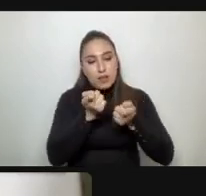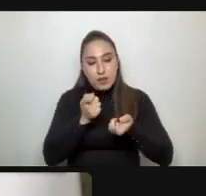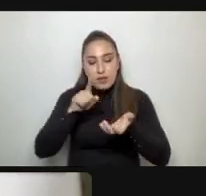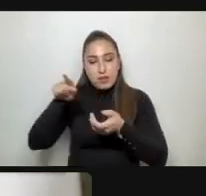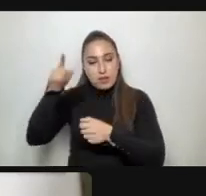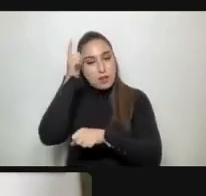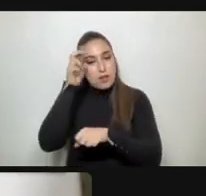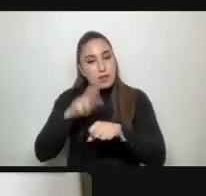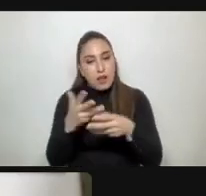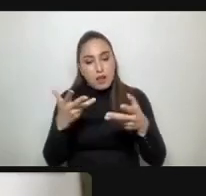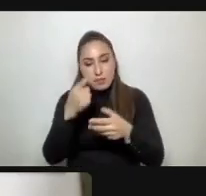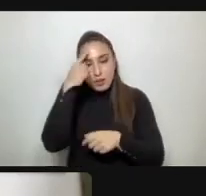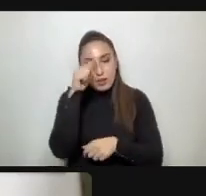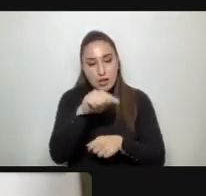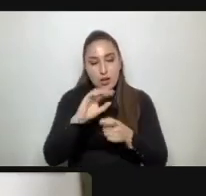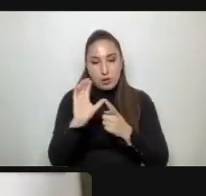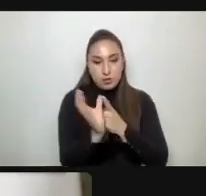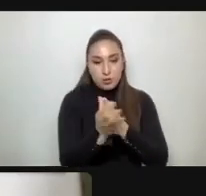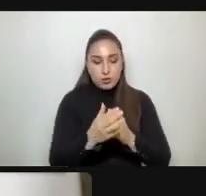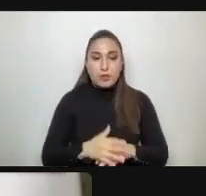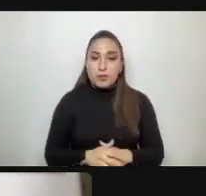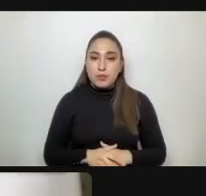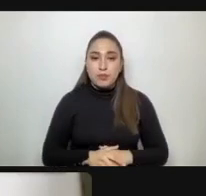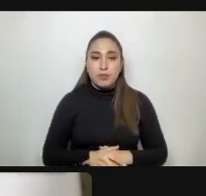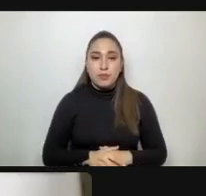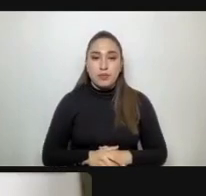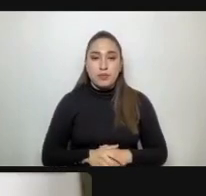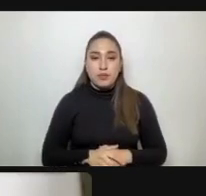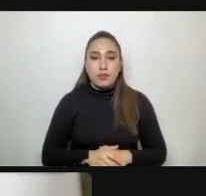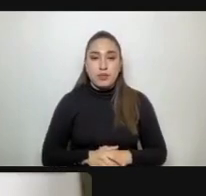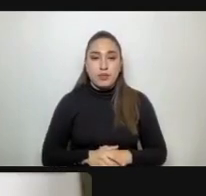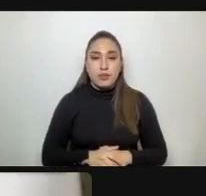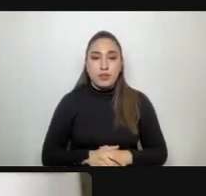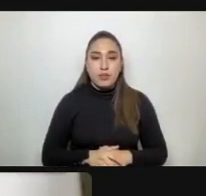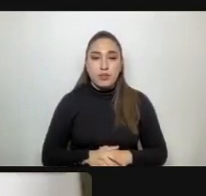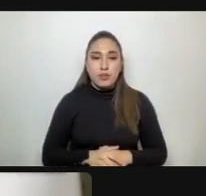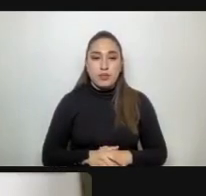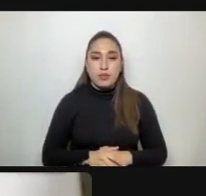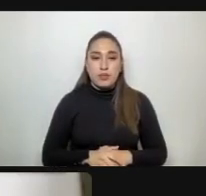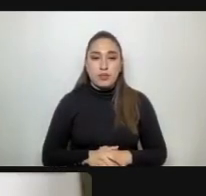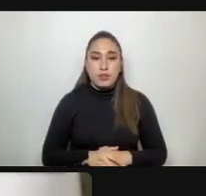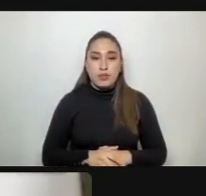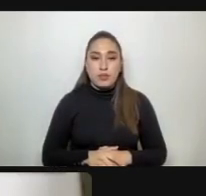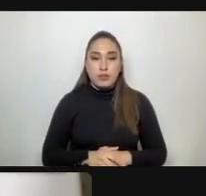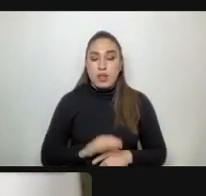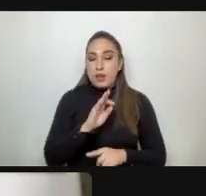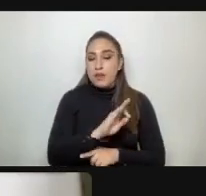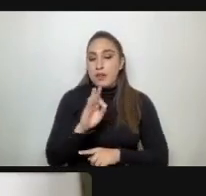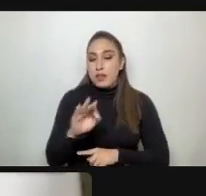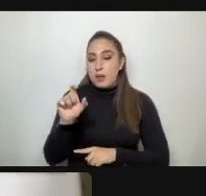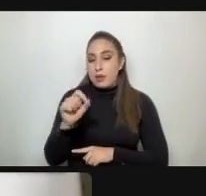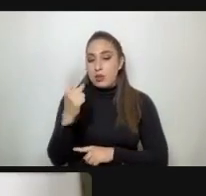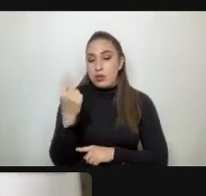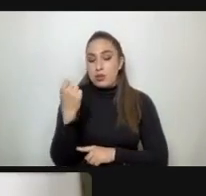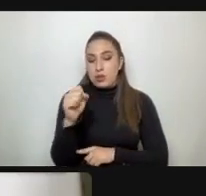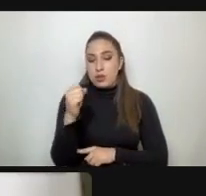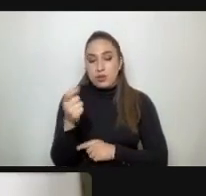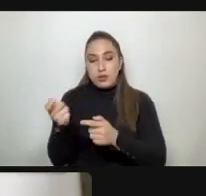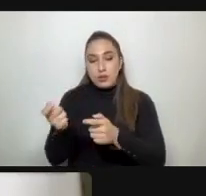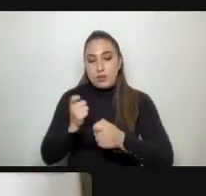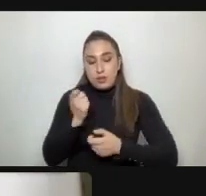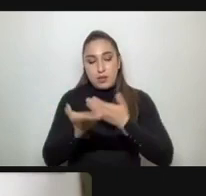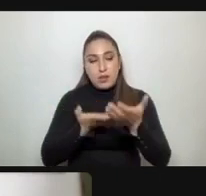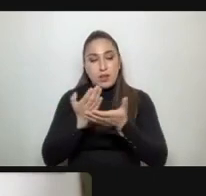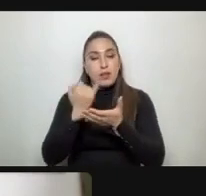directiva a esta comisión. Se recibió con fecha del 21 de septiembre una iniciativa